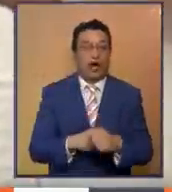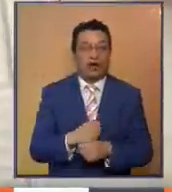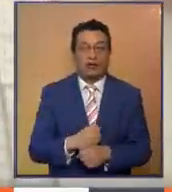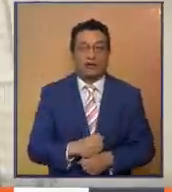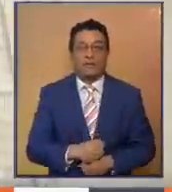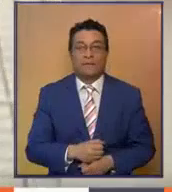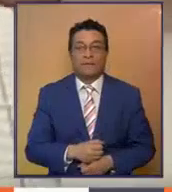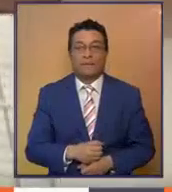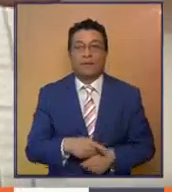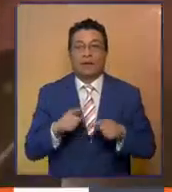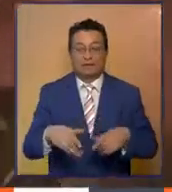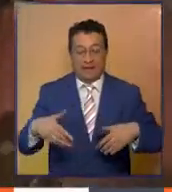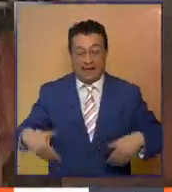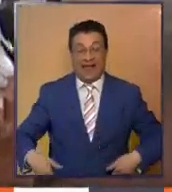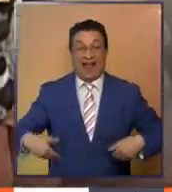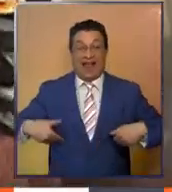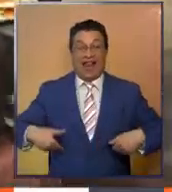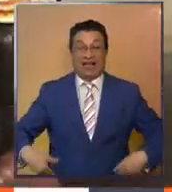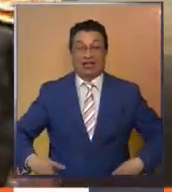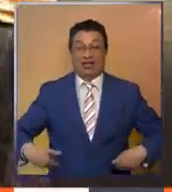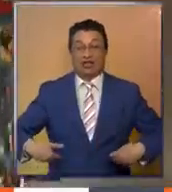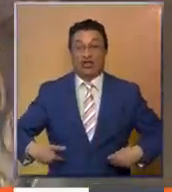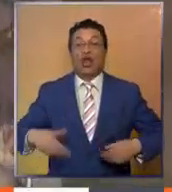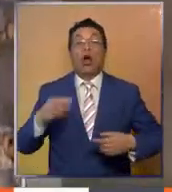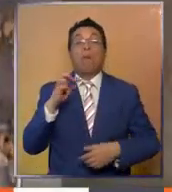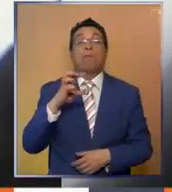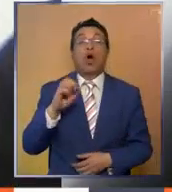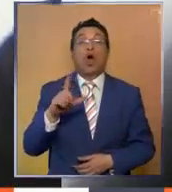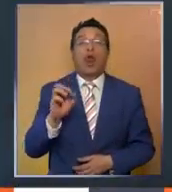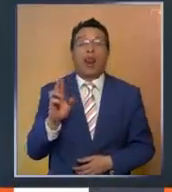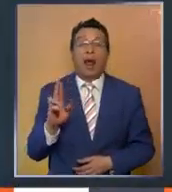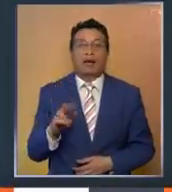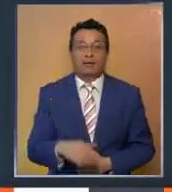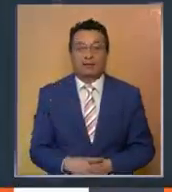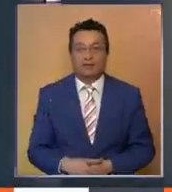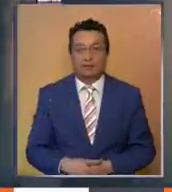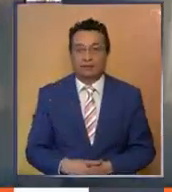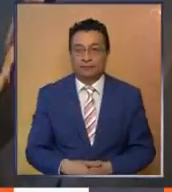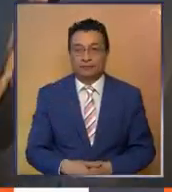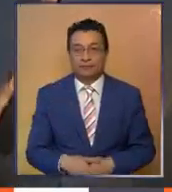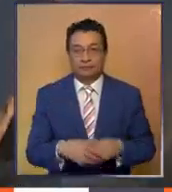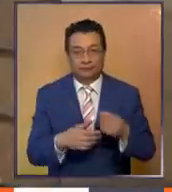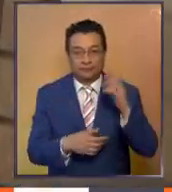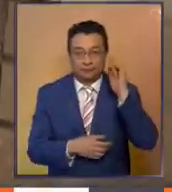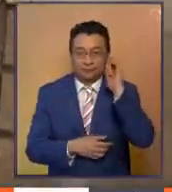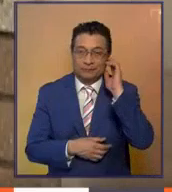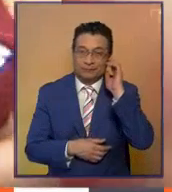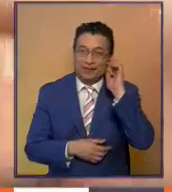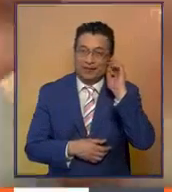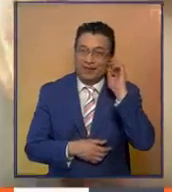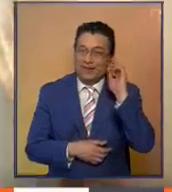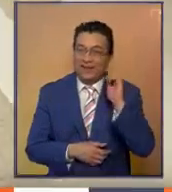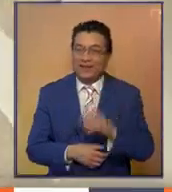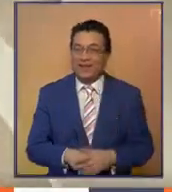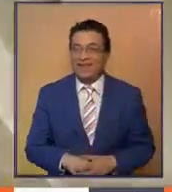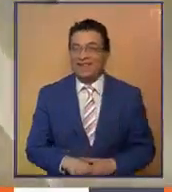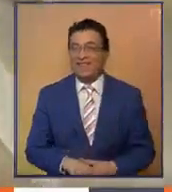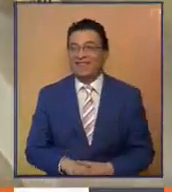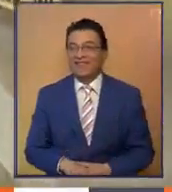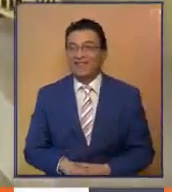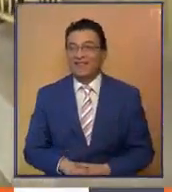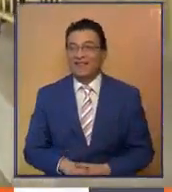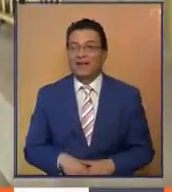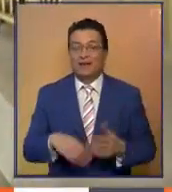un calzón de polar, ¿eh? El boom del invierno es esto. Para ellos. My love, too sexy for my love, love. Pero